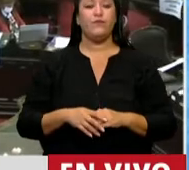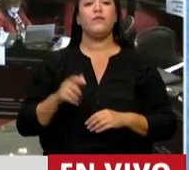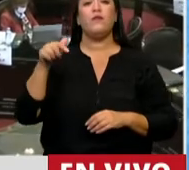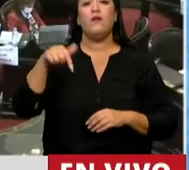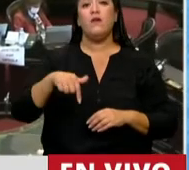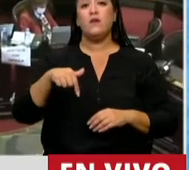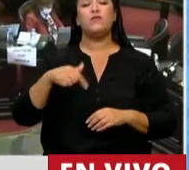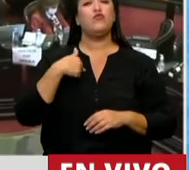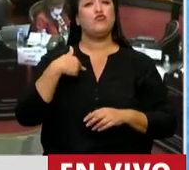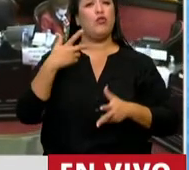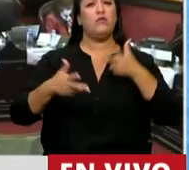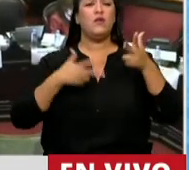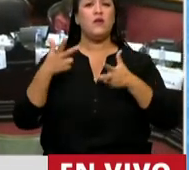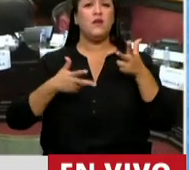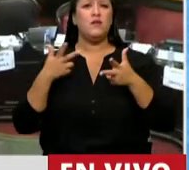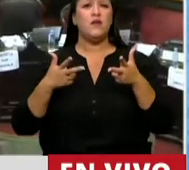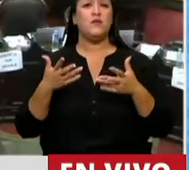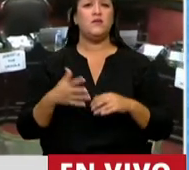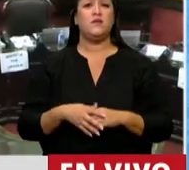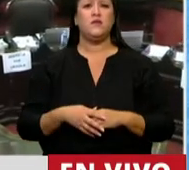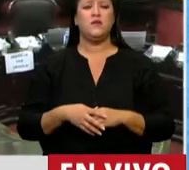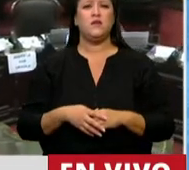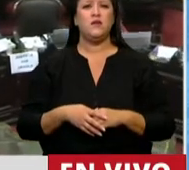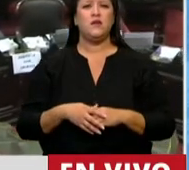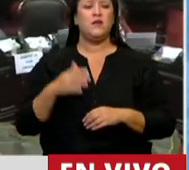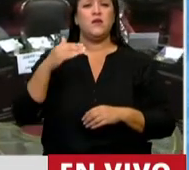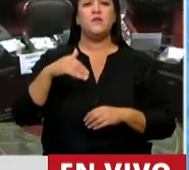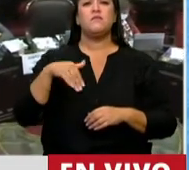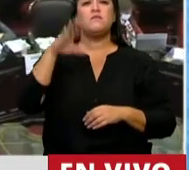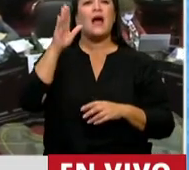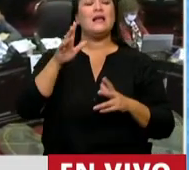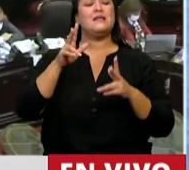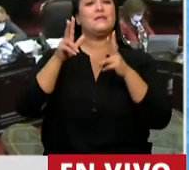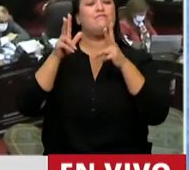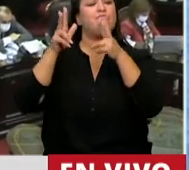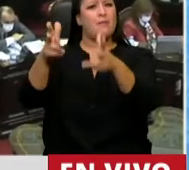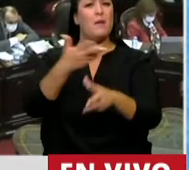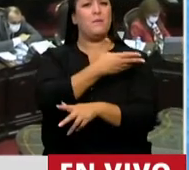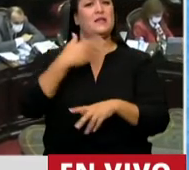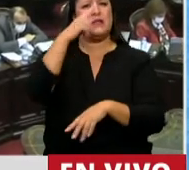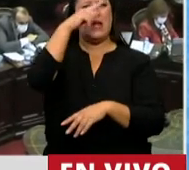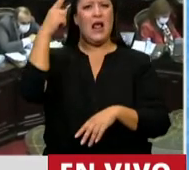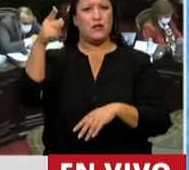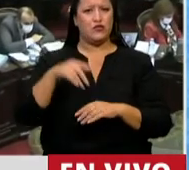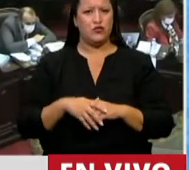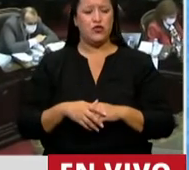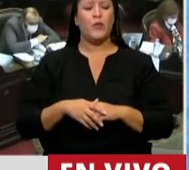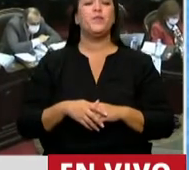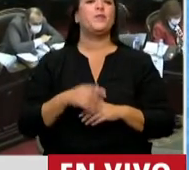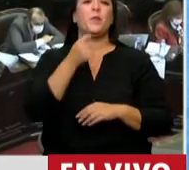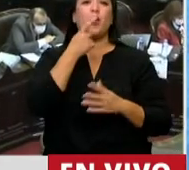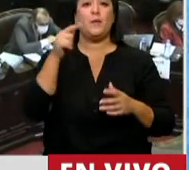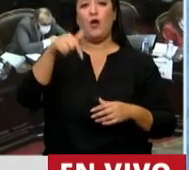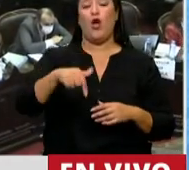esta intervención está dirigida al Gobierno Nacional, a la Presidencia de la Nación, toda vez que el presidente de